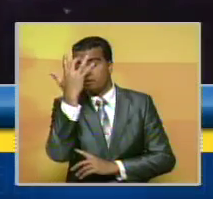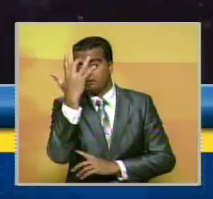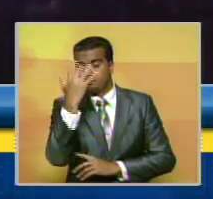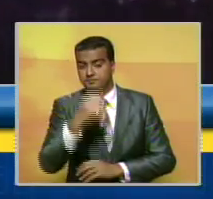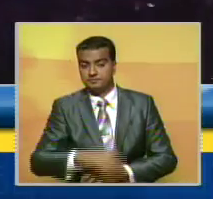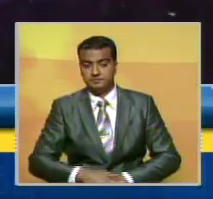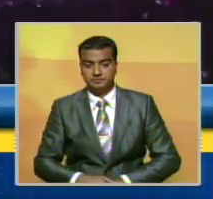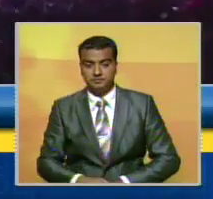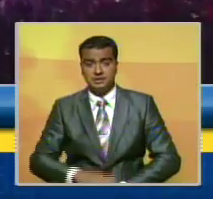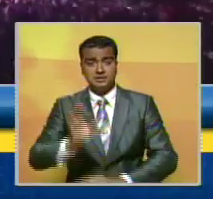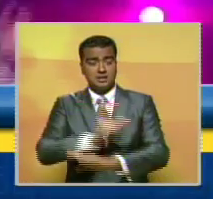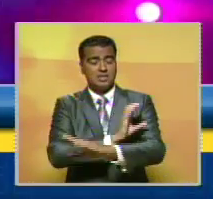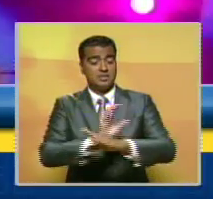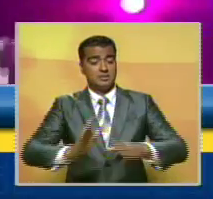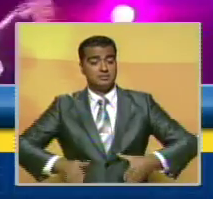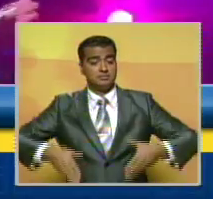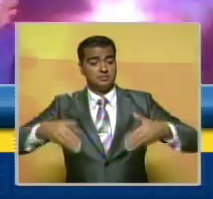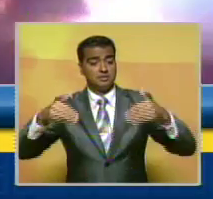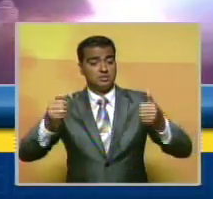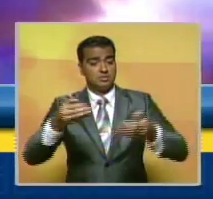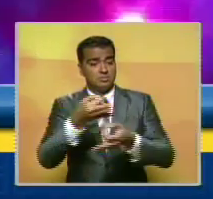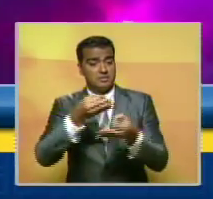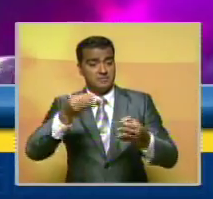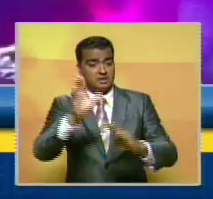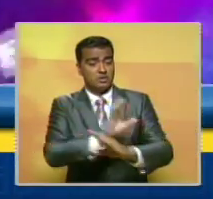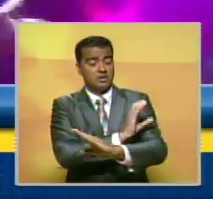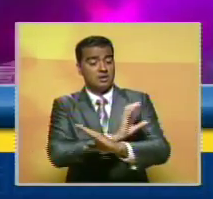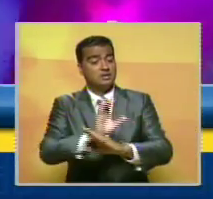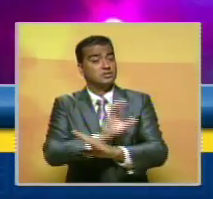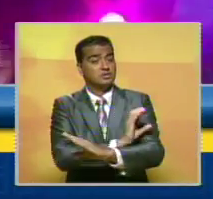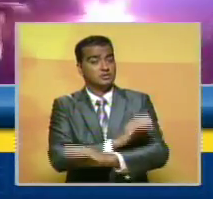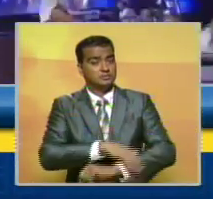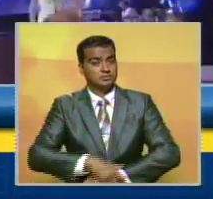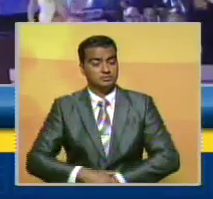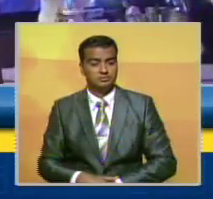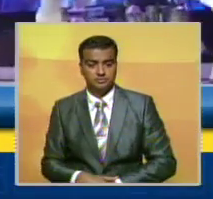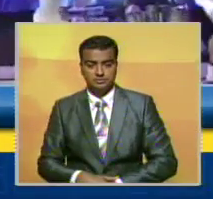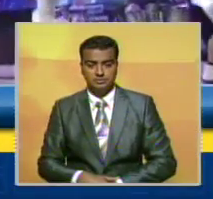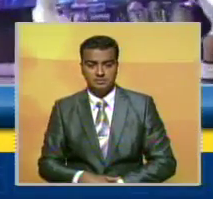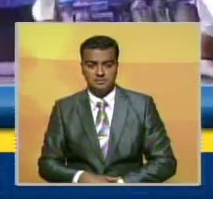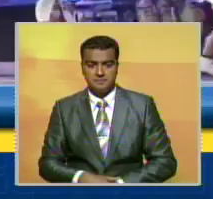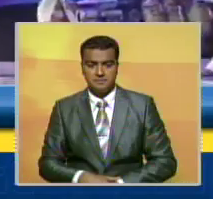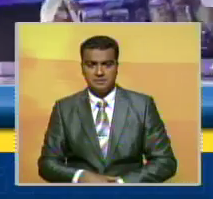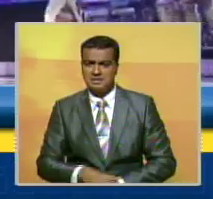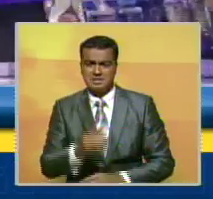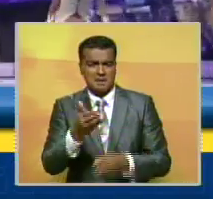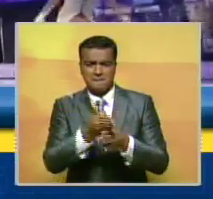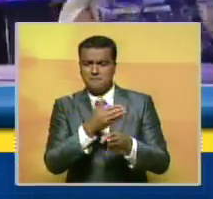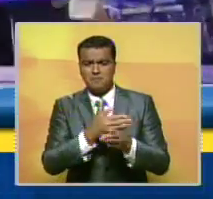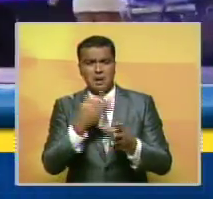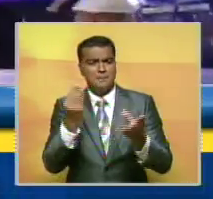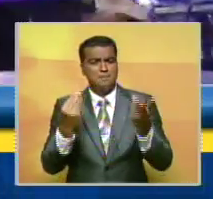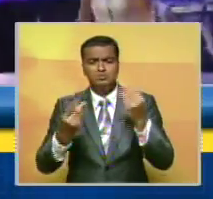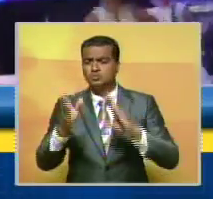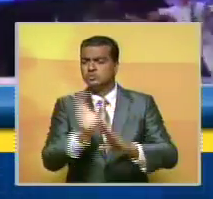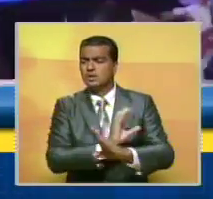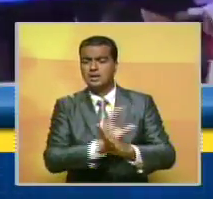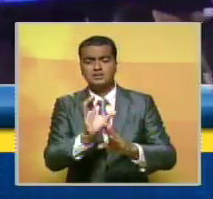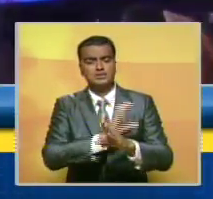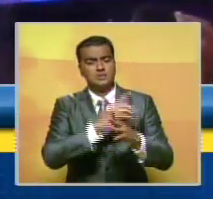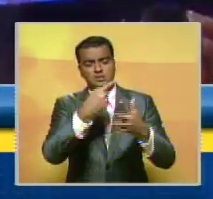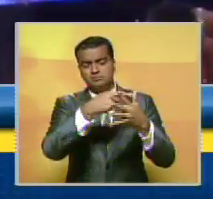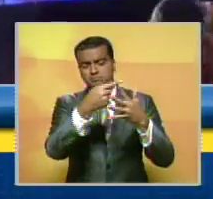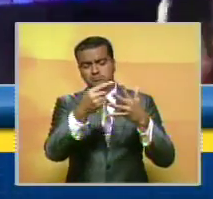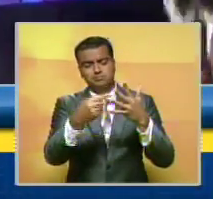sexy cantante inició su show con su destacado sencillo Come With Me y luego hizo un recorrido por sus temas más famosos como